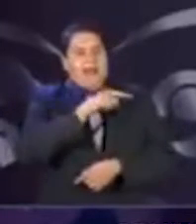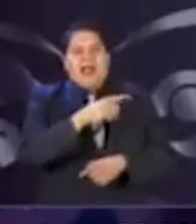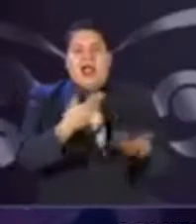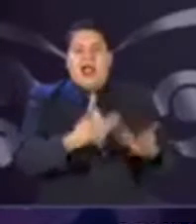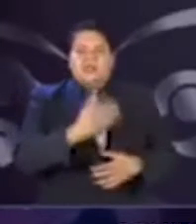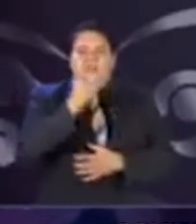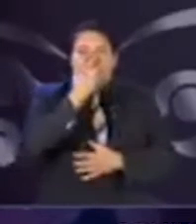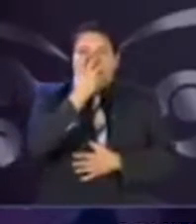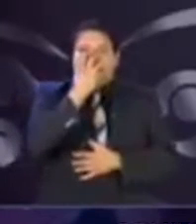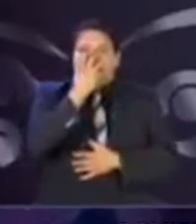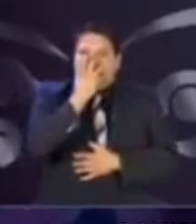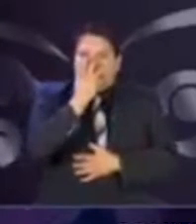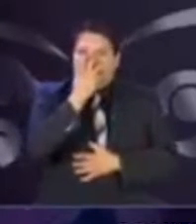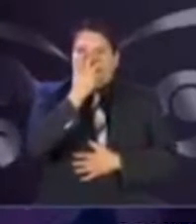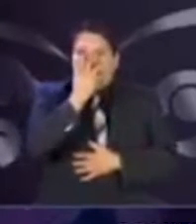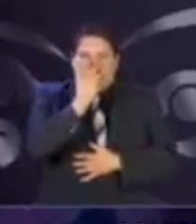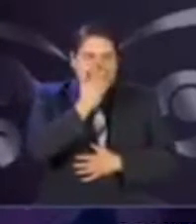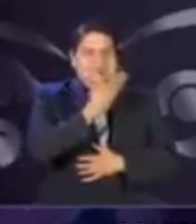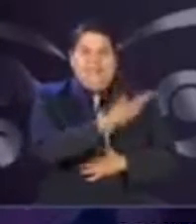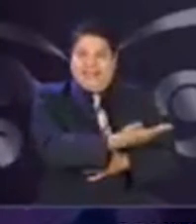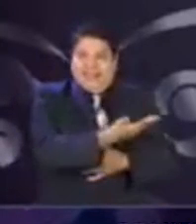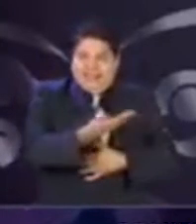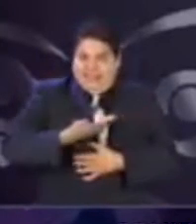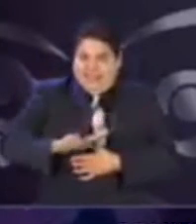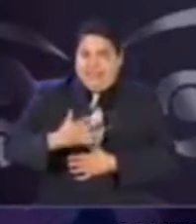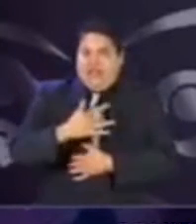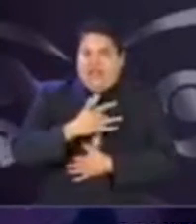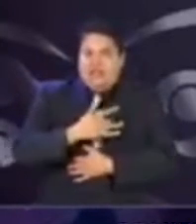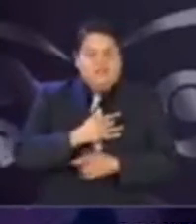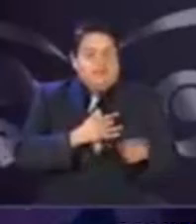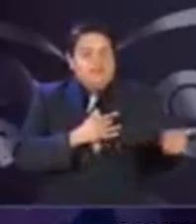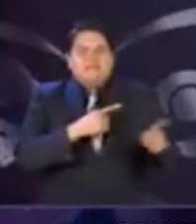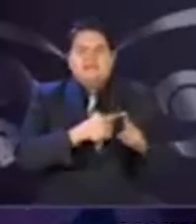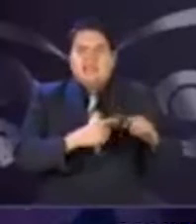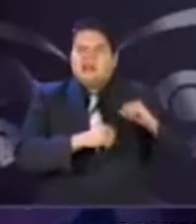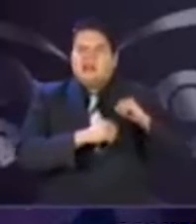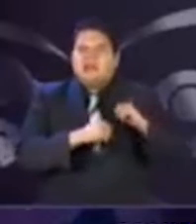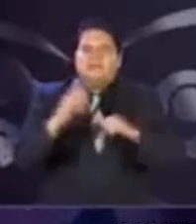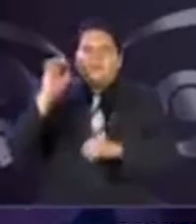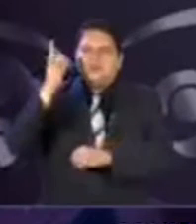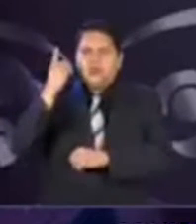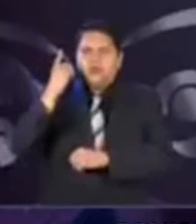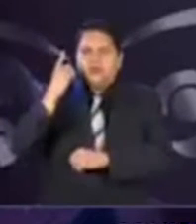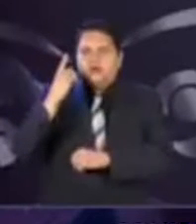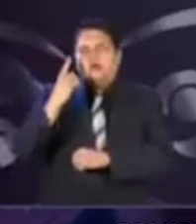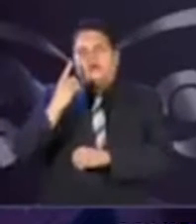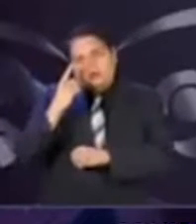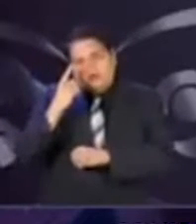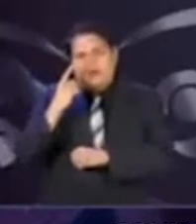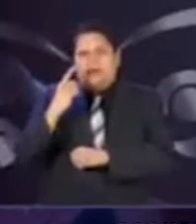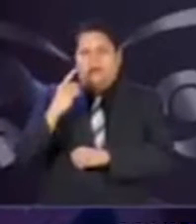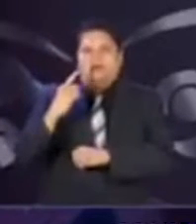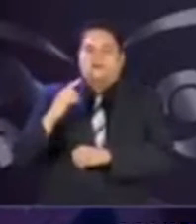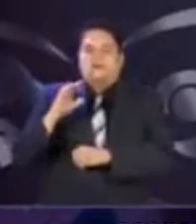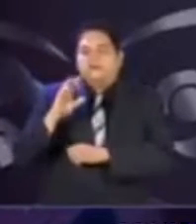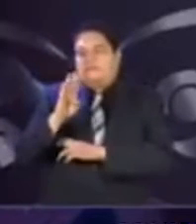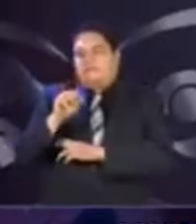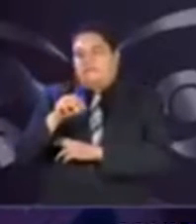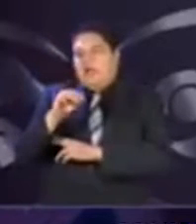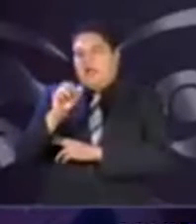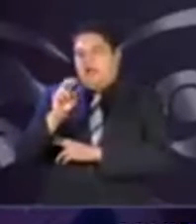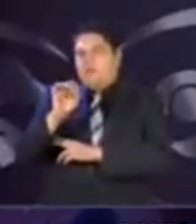INS a una empresa cuyo dueño es el hijo del director de la Comisión Federal de Electricidad, Manuel